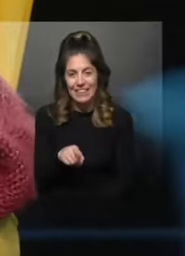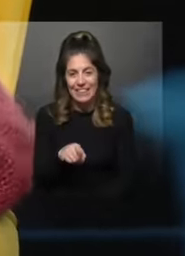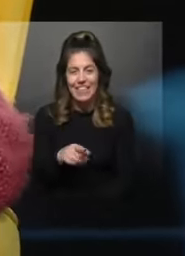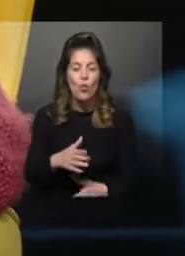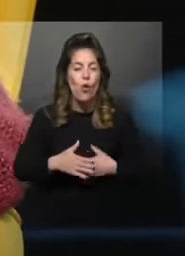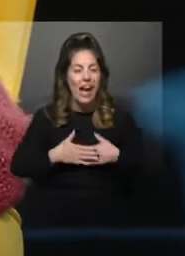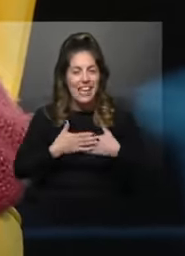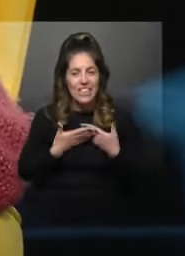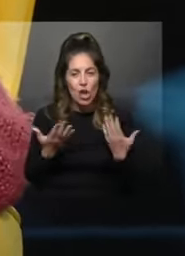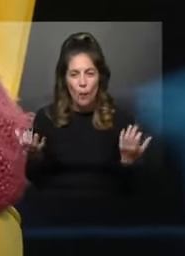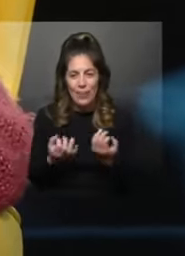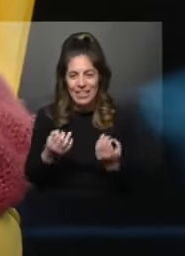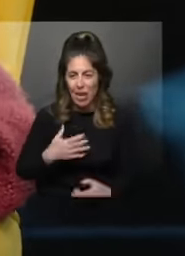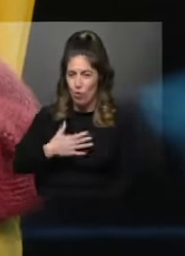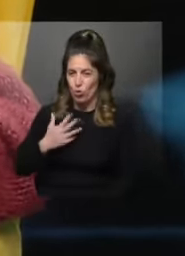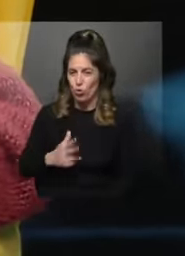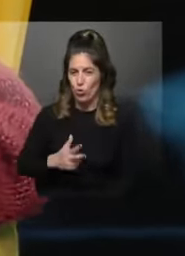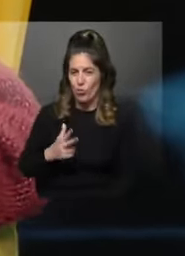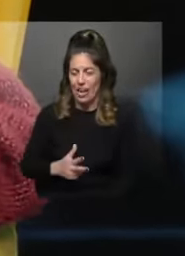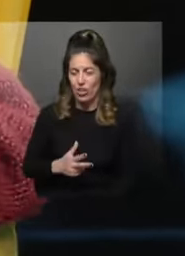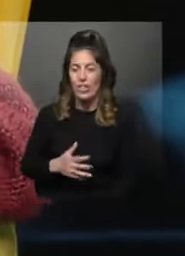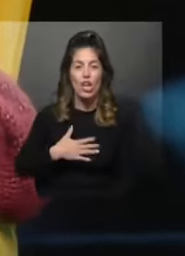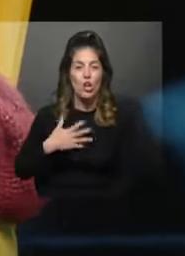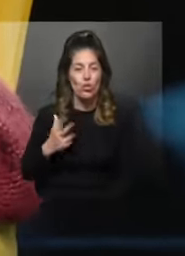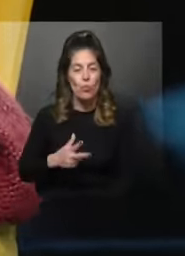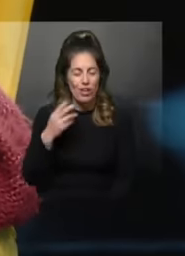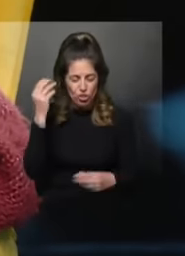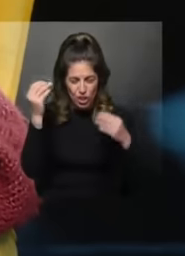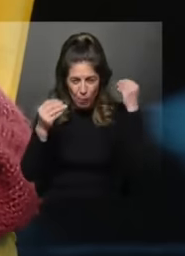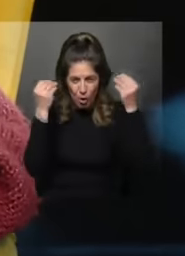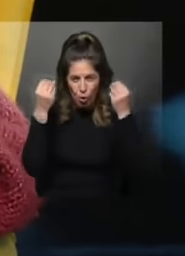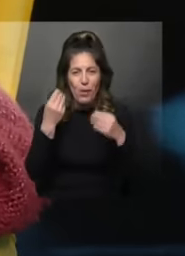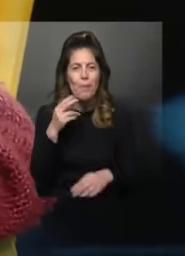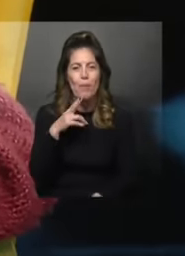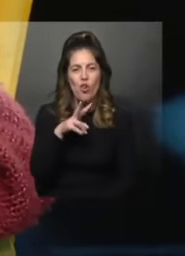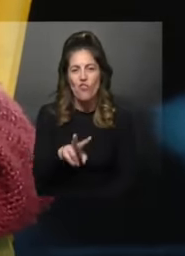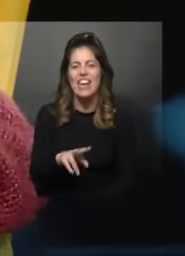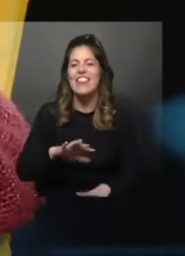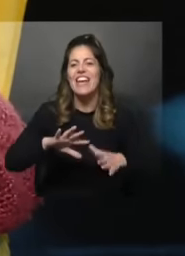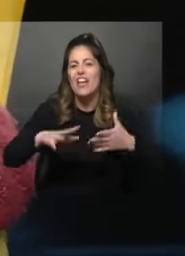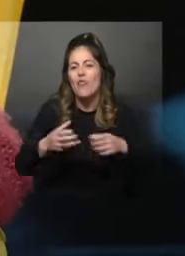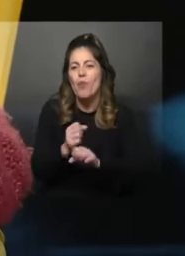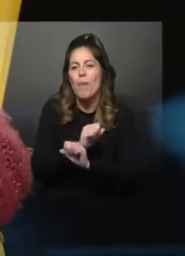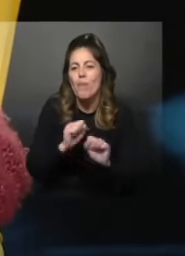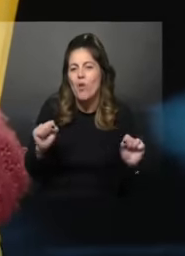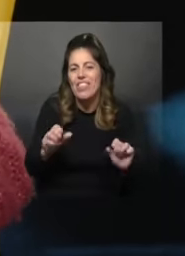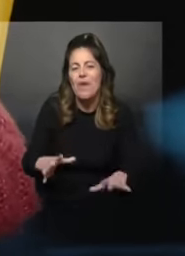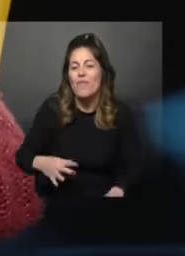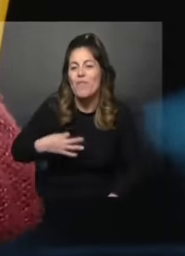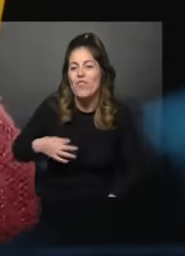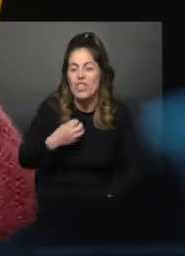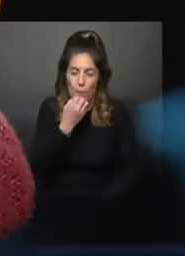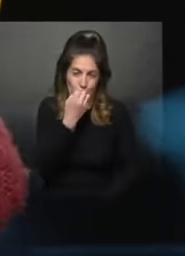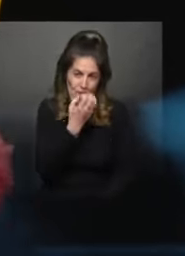cariño especial por los seres humanos y que los seres humanos se preocupen por ver de qué manera pueden vivir